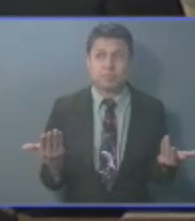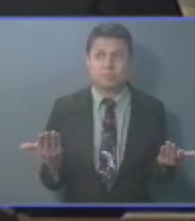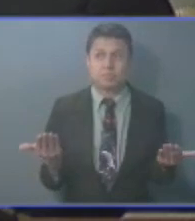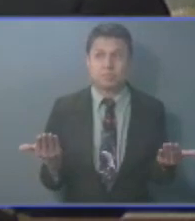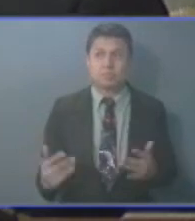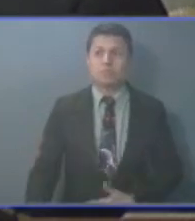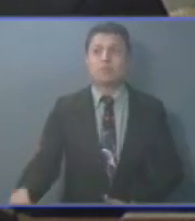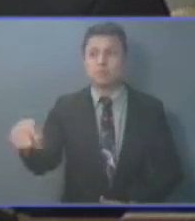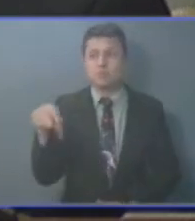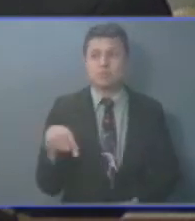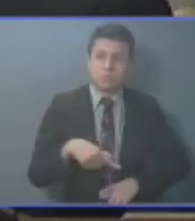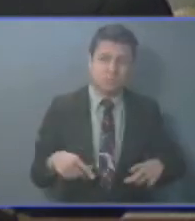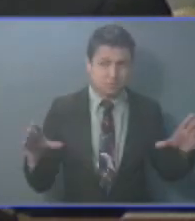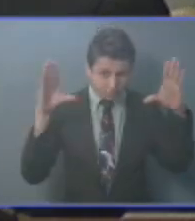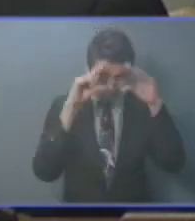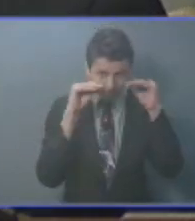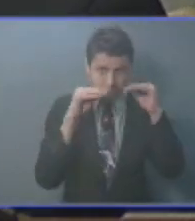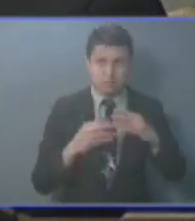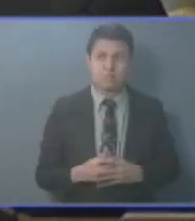hoy, esta noche,